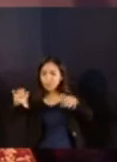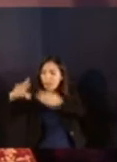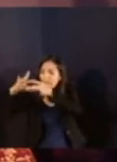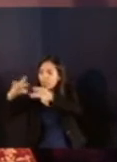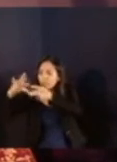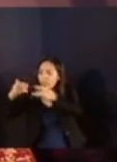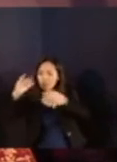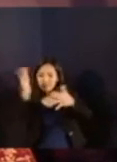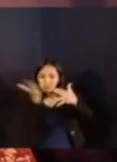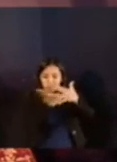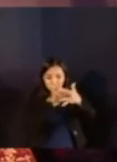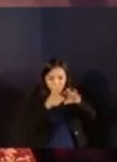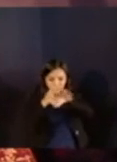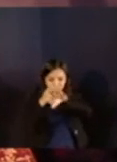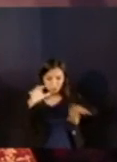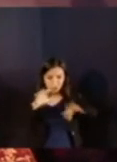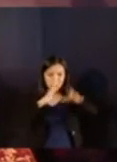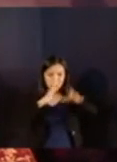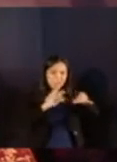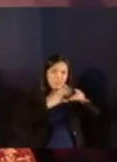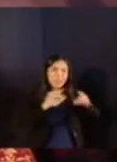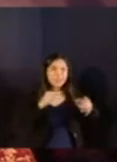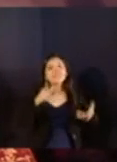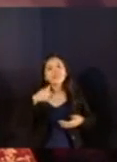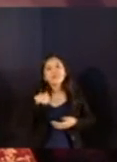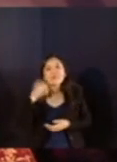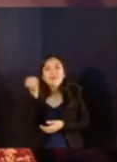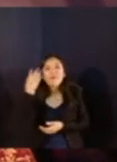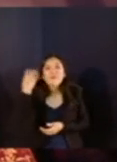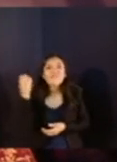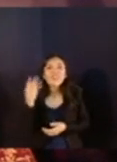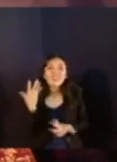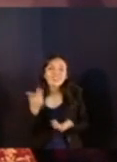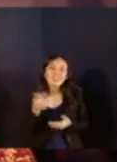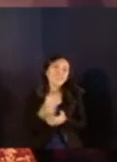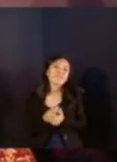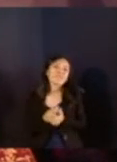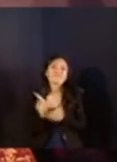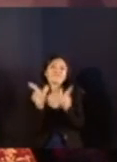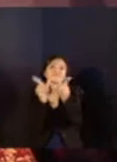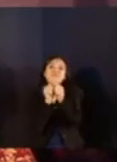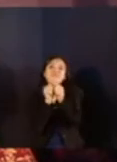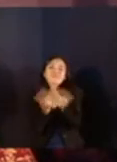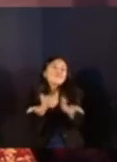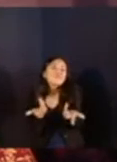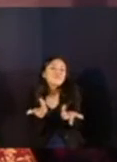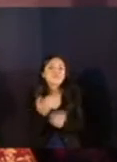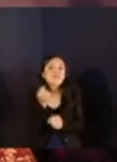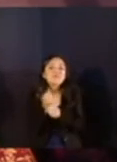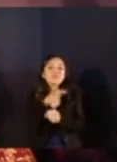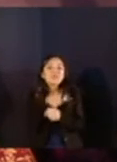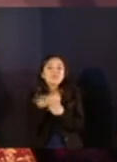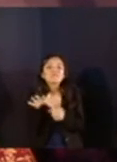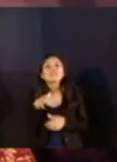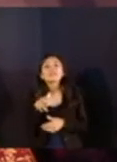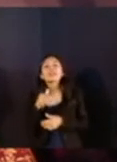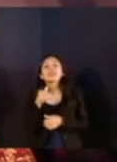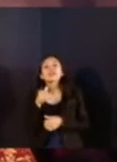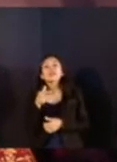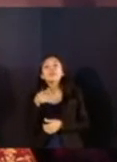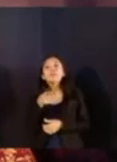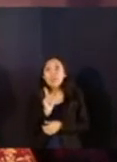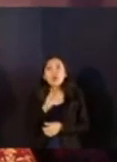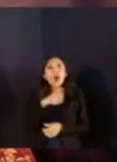requeriría realmente, pues no de una conferencia, sino por lo menos de un curso entero, ¿no? Y ha habido esos